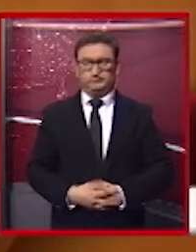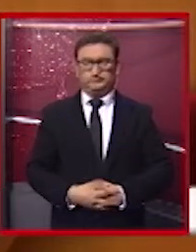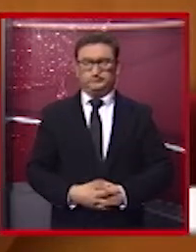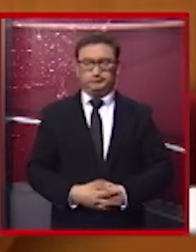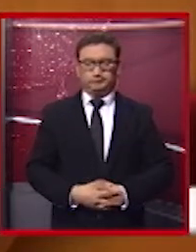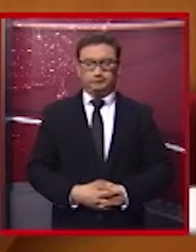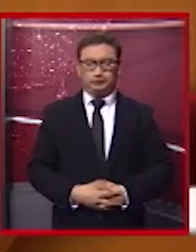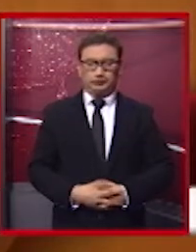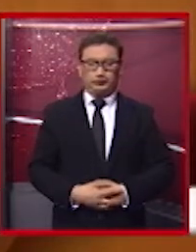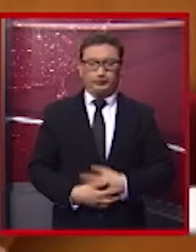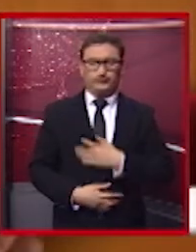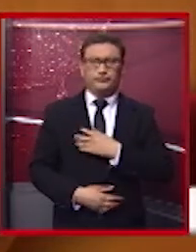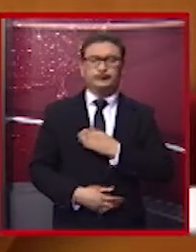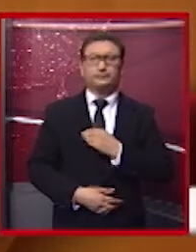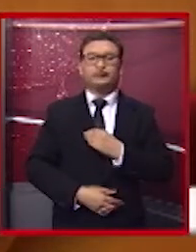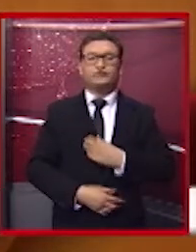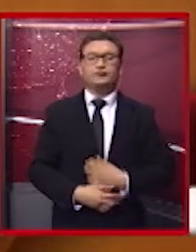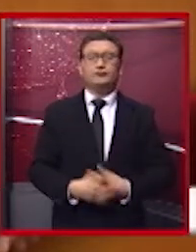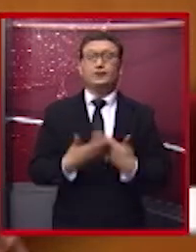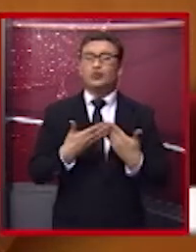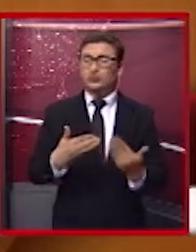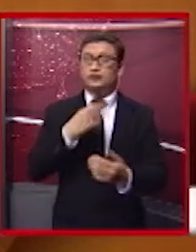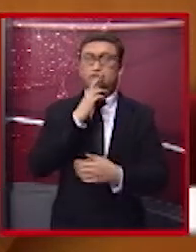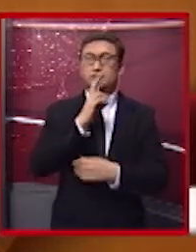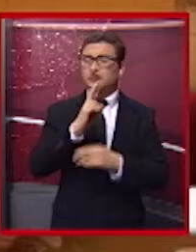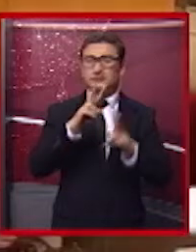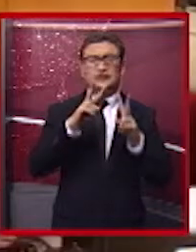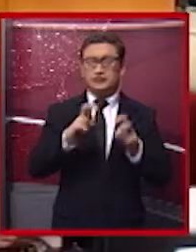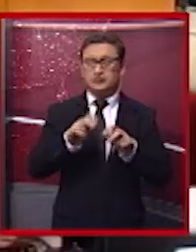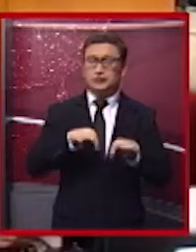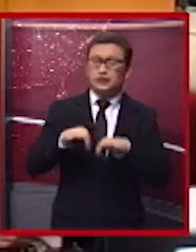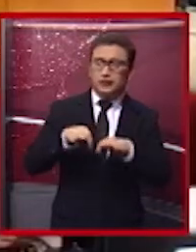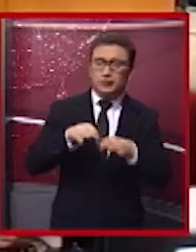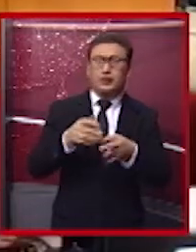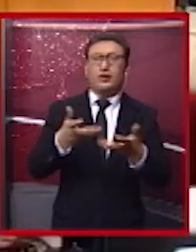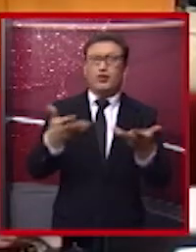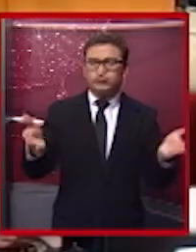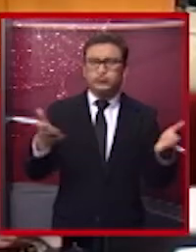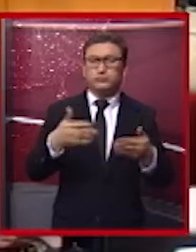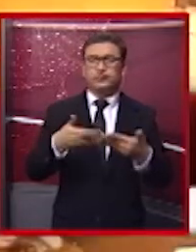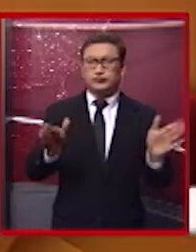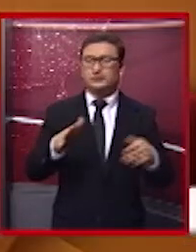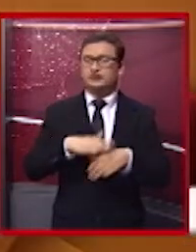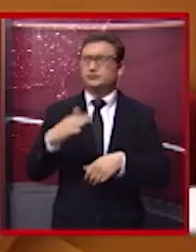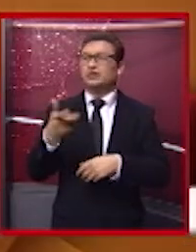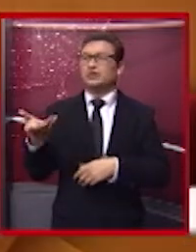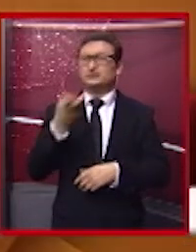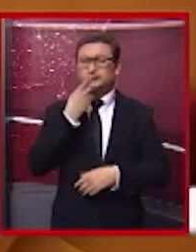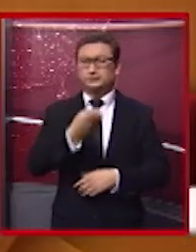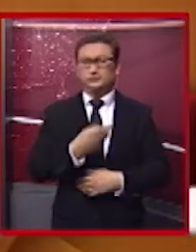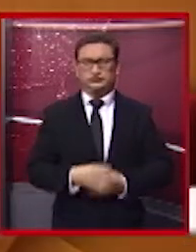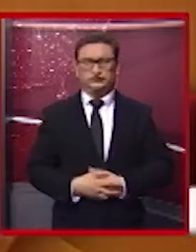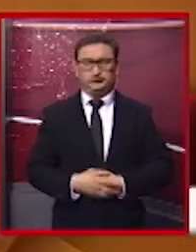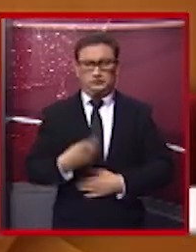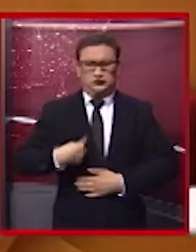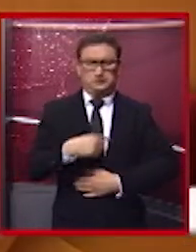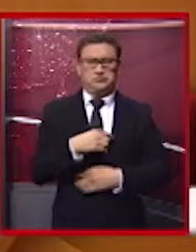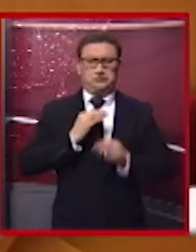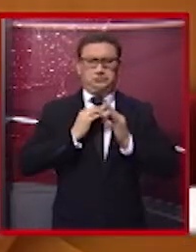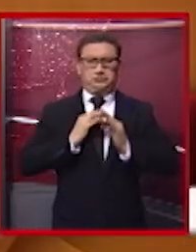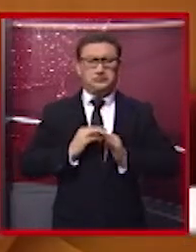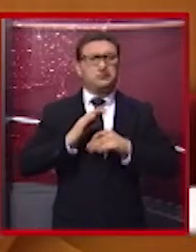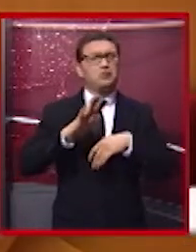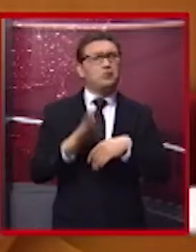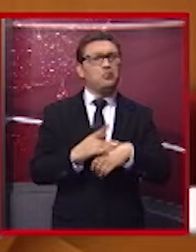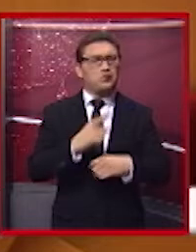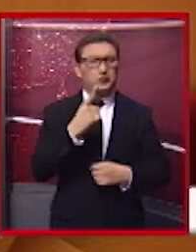Para dar respuesta a los cuestionamientos sobre la creación de empleos, esto dijo el funcionario. Estamos tranquilos porque el beneficio